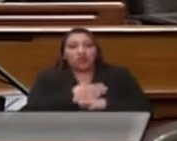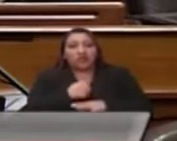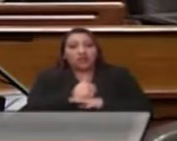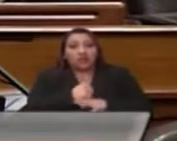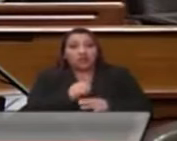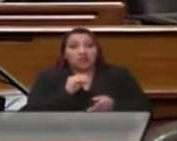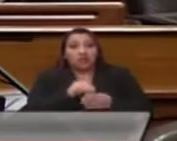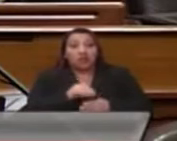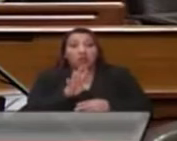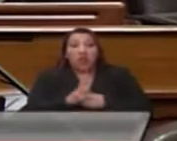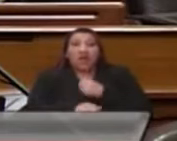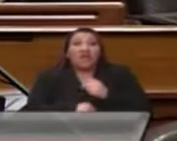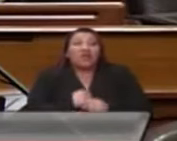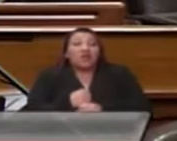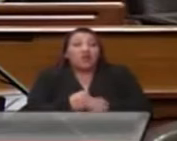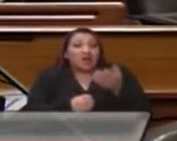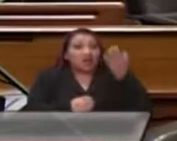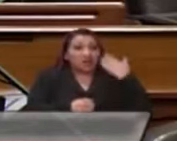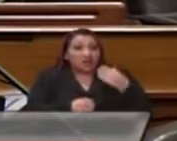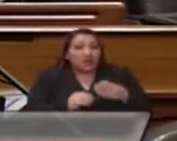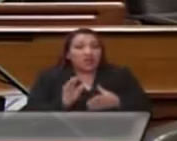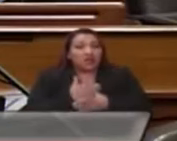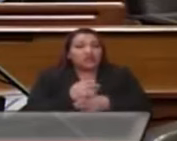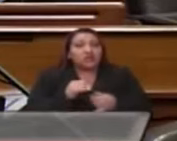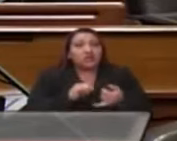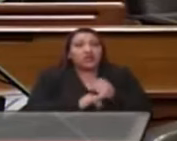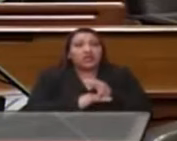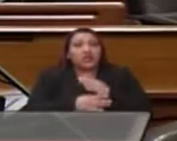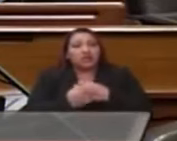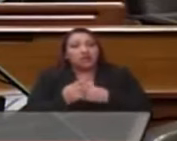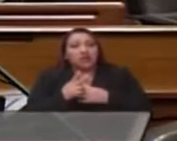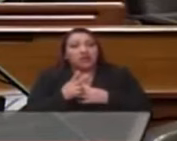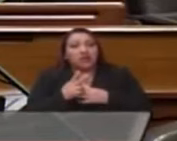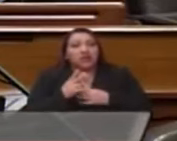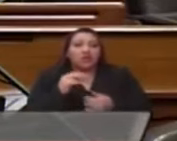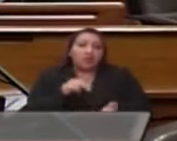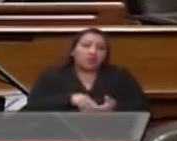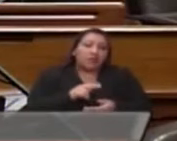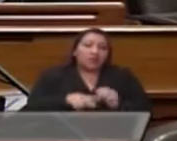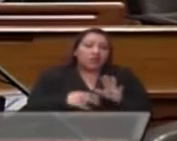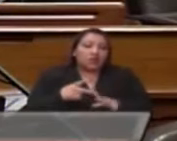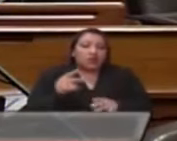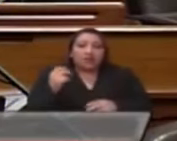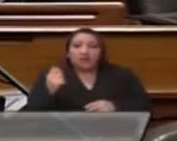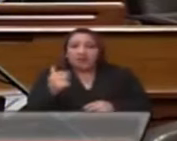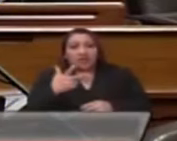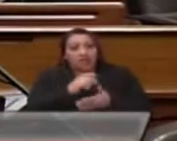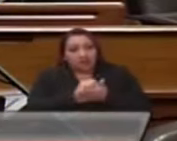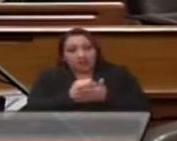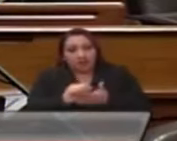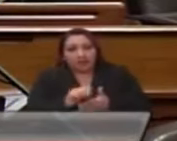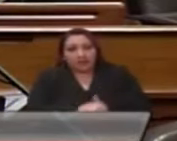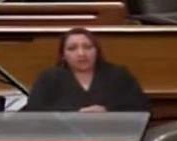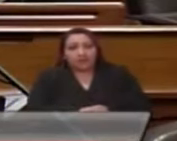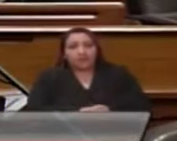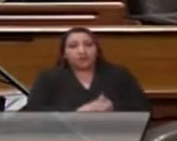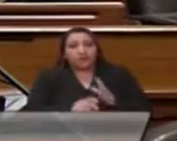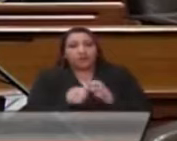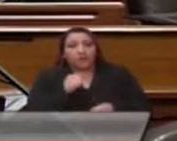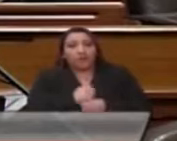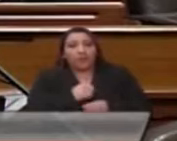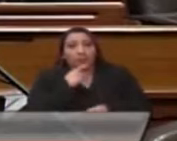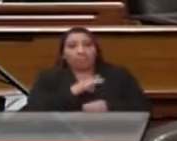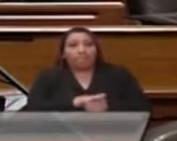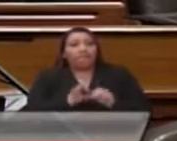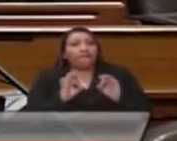se produjo hace 4 años, entre septiembre a noviembre del 2012, y por apenas 3 meses. Las funciones que